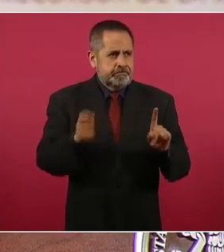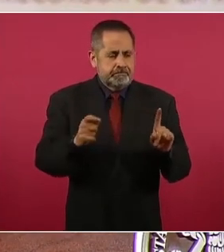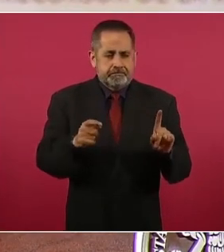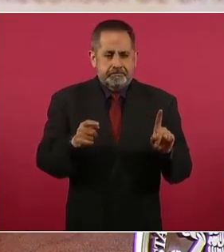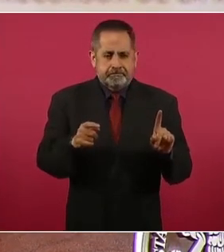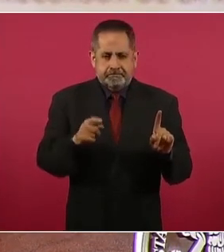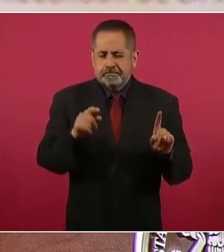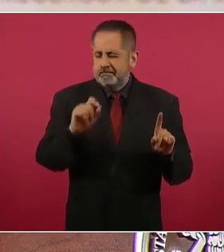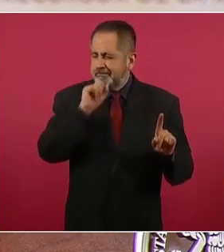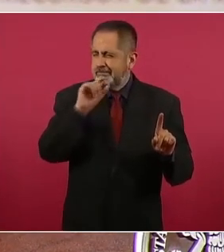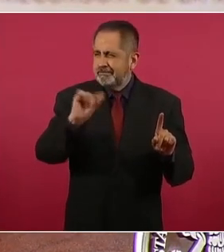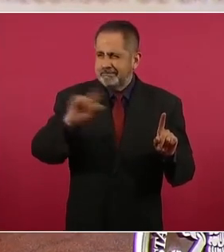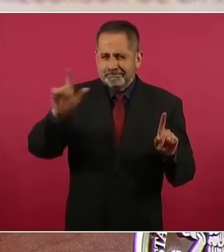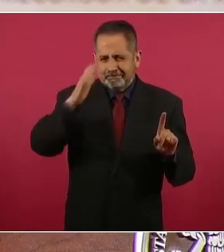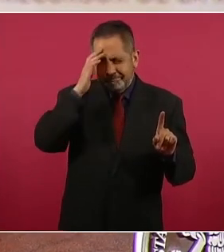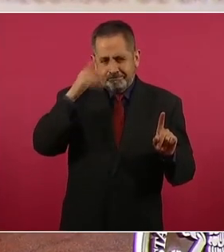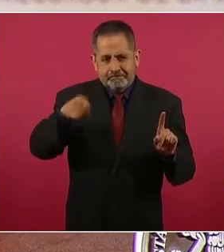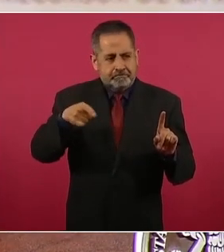también famoso.